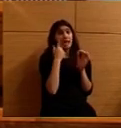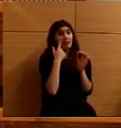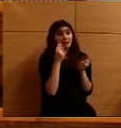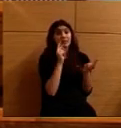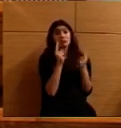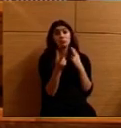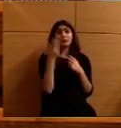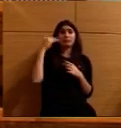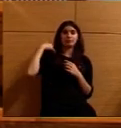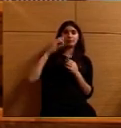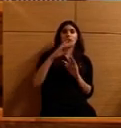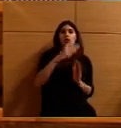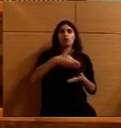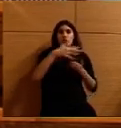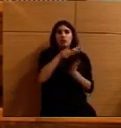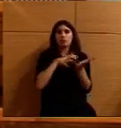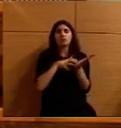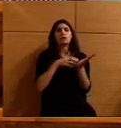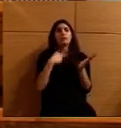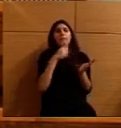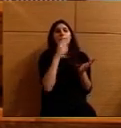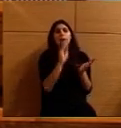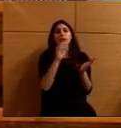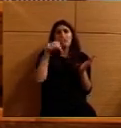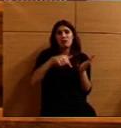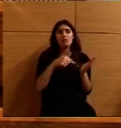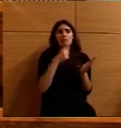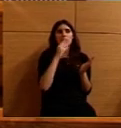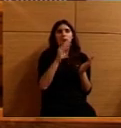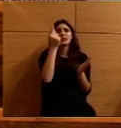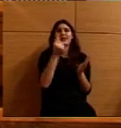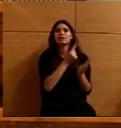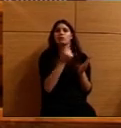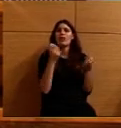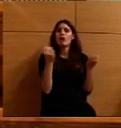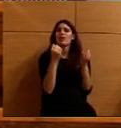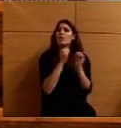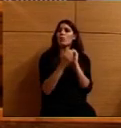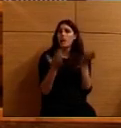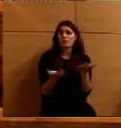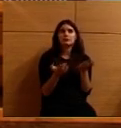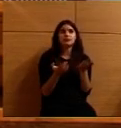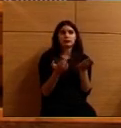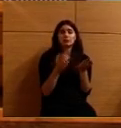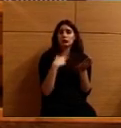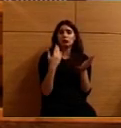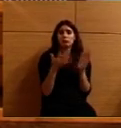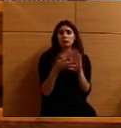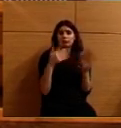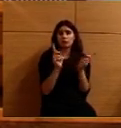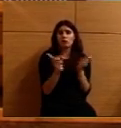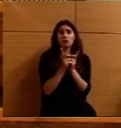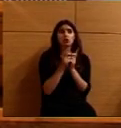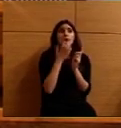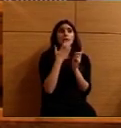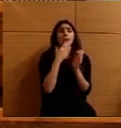la contestación que se nos dio por escrito, queríamos pues preguntar hoy resultados de estas acciones, y seré rápido. Por